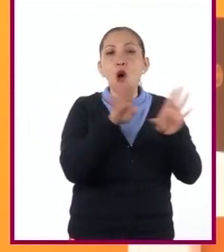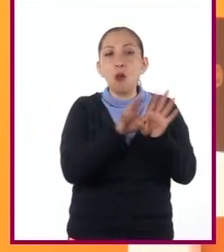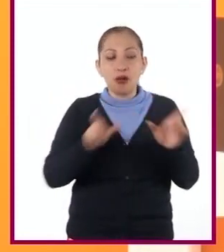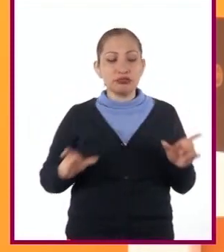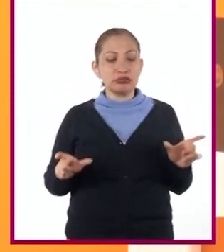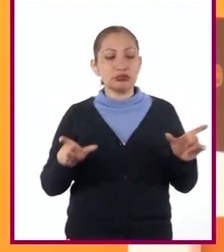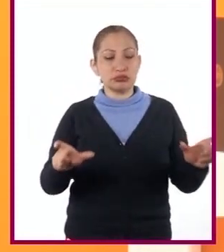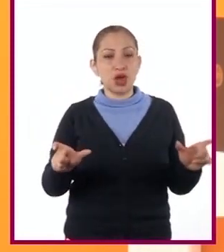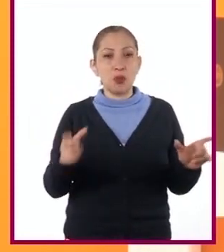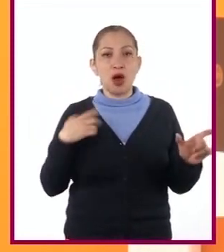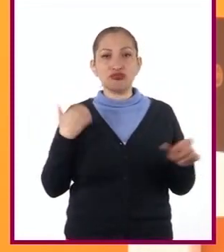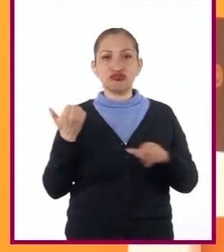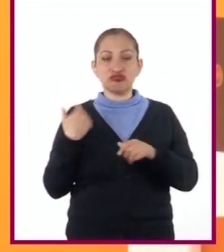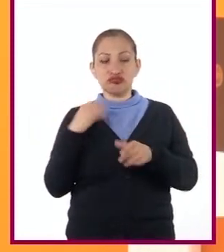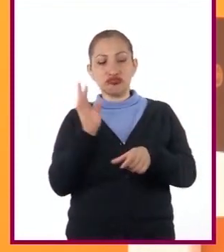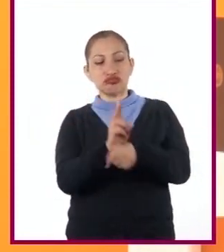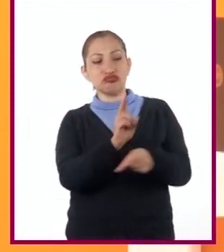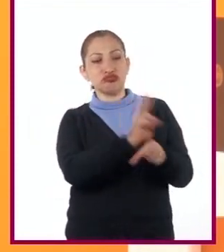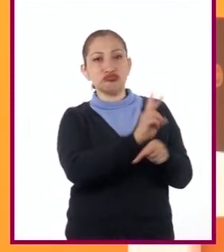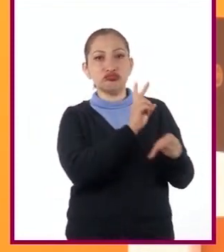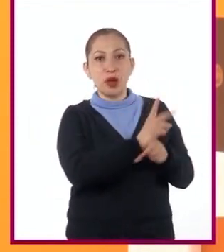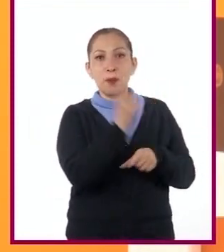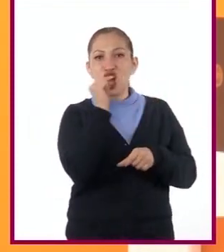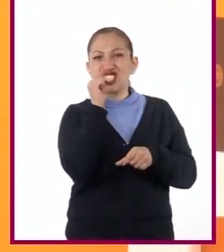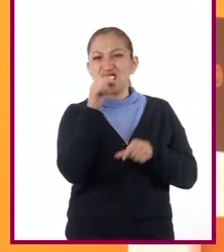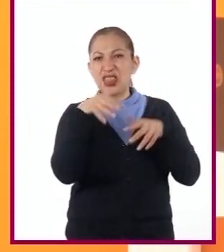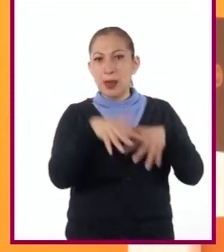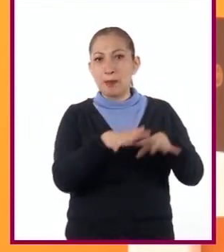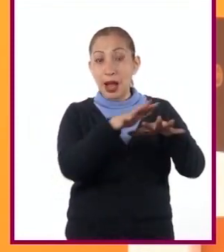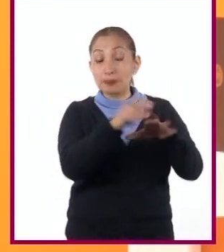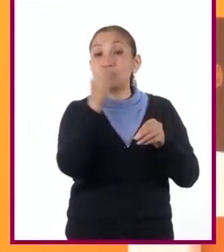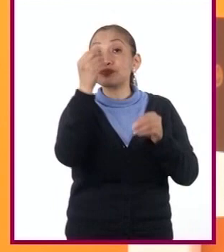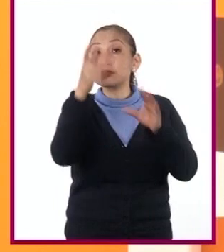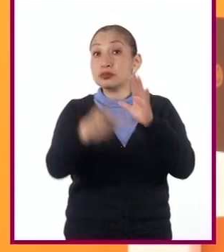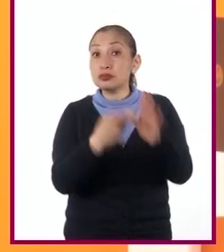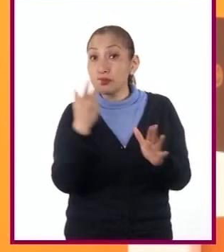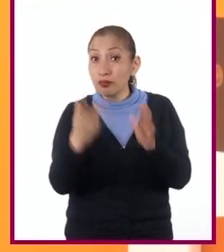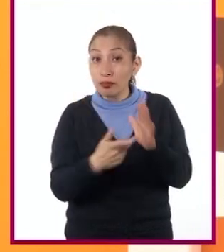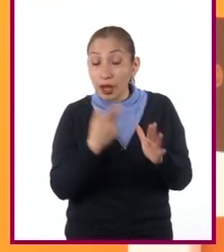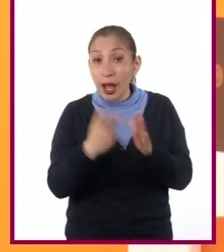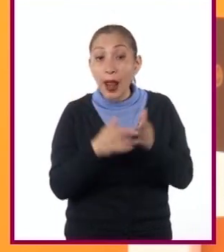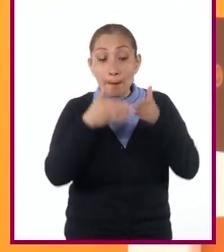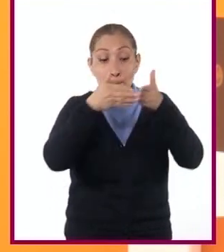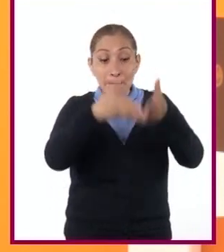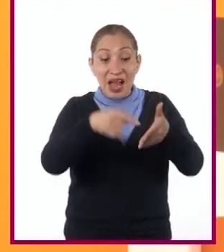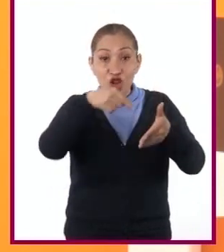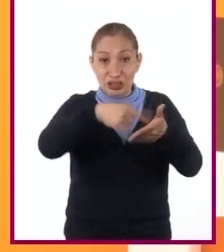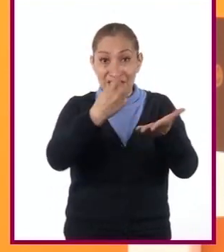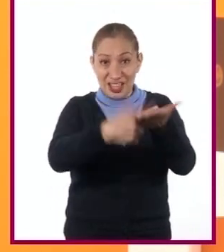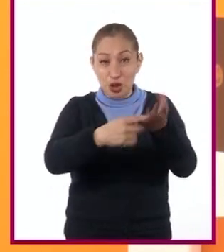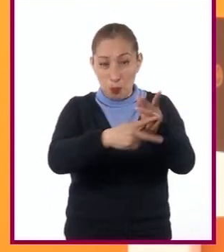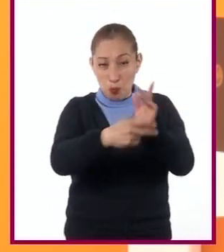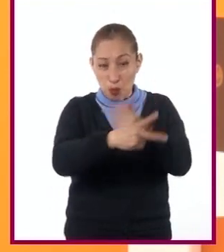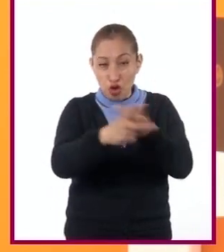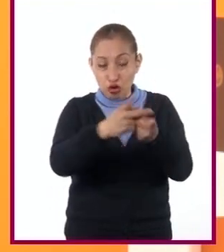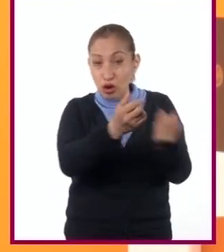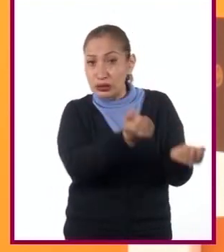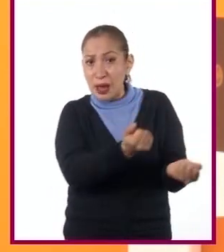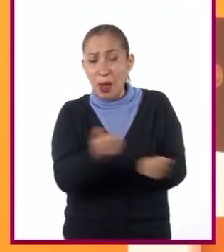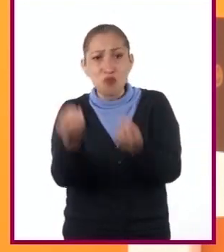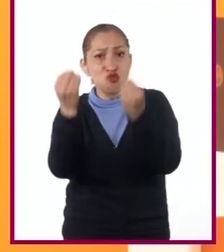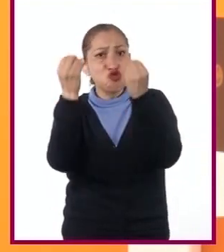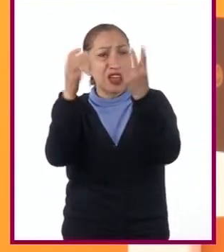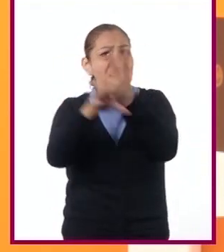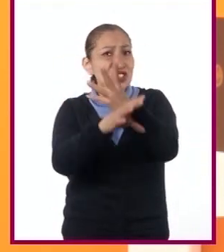especie de guardaespaldas o policía marítima. En muchas ocasiones, los barcos comerciales trasladaban